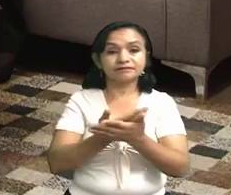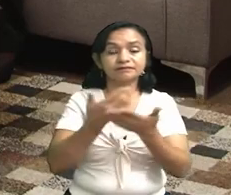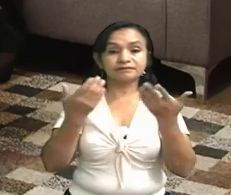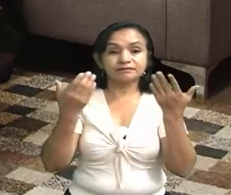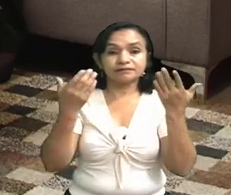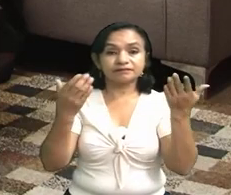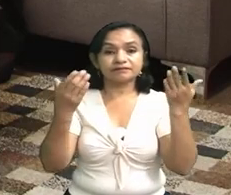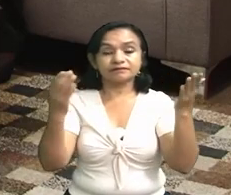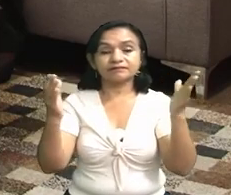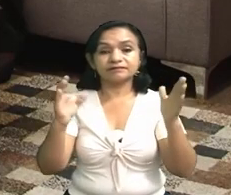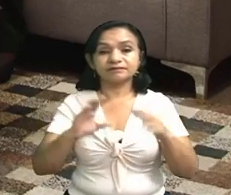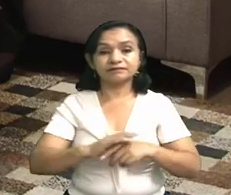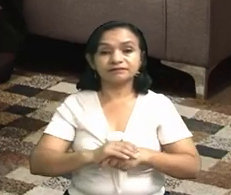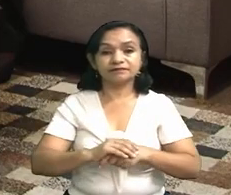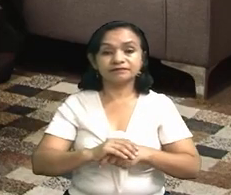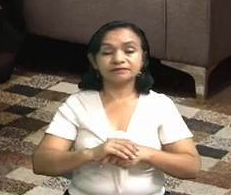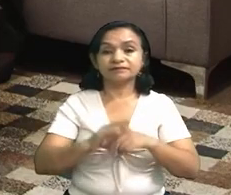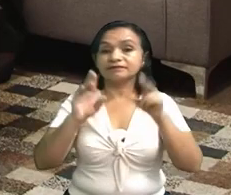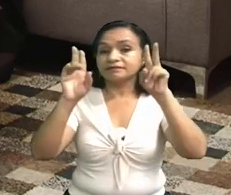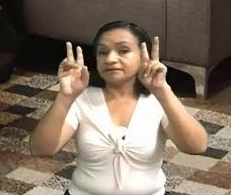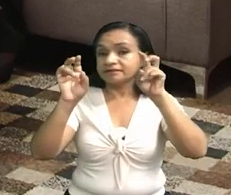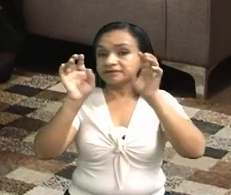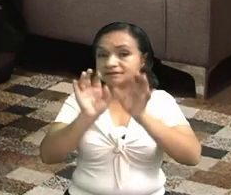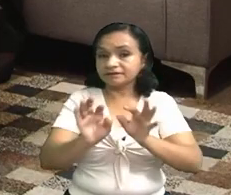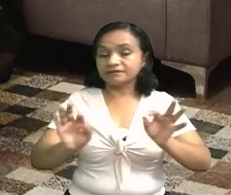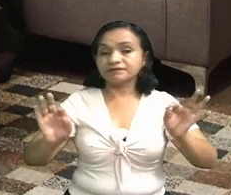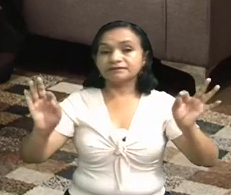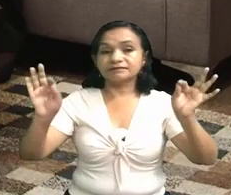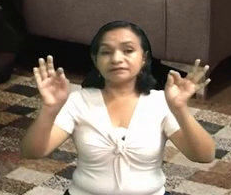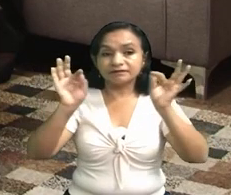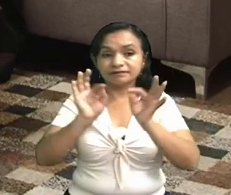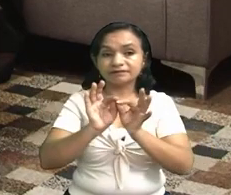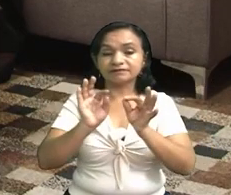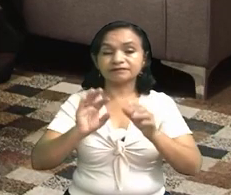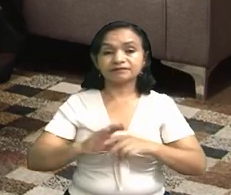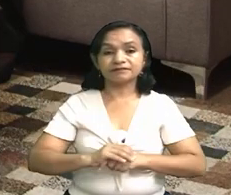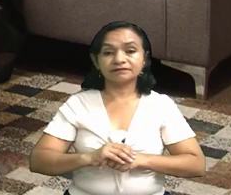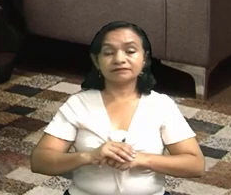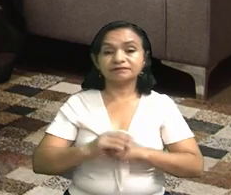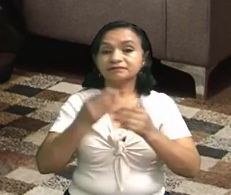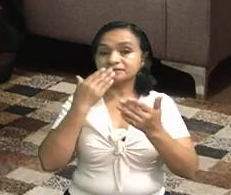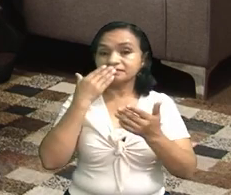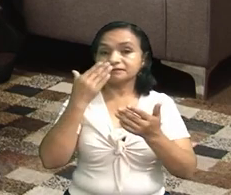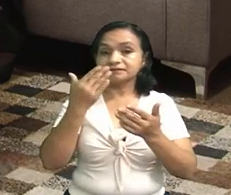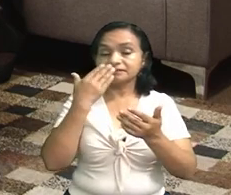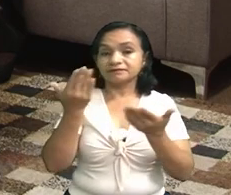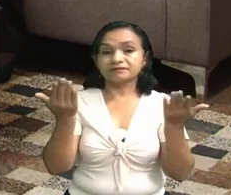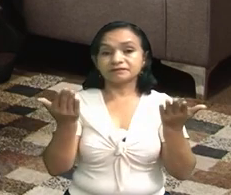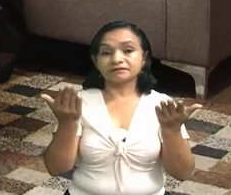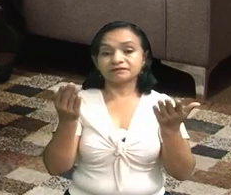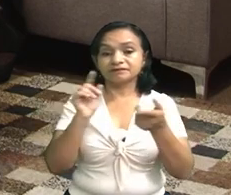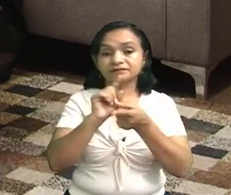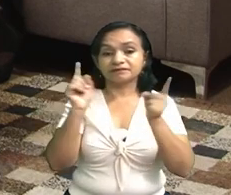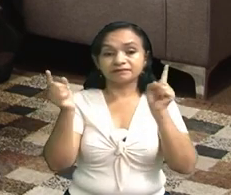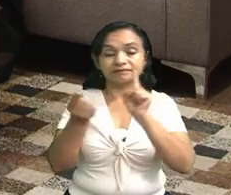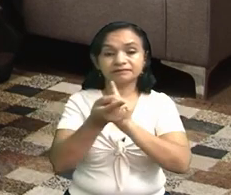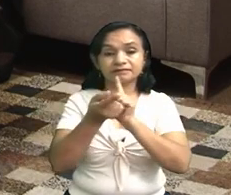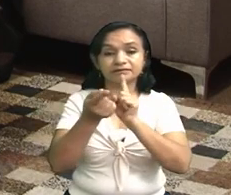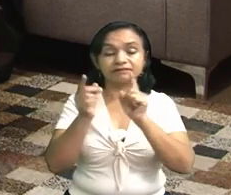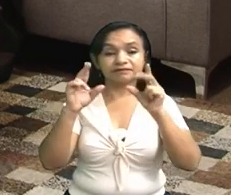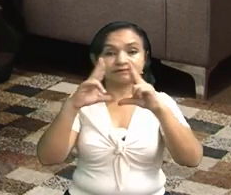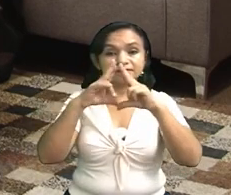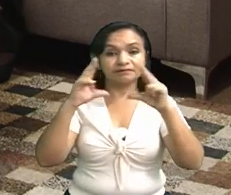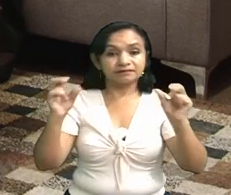alguna, bueno, aspectos bastante, bastante novedosos, ¿no? Ver esa transformación en nuestro país.